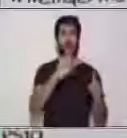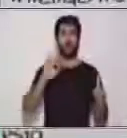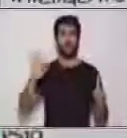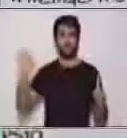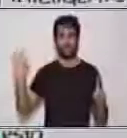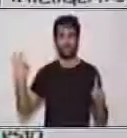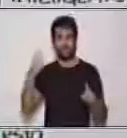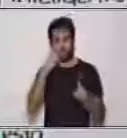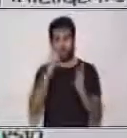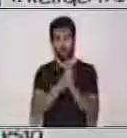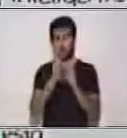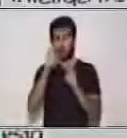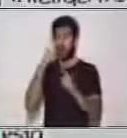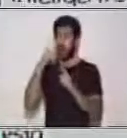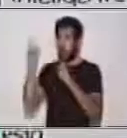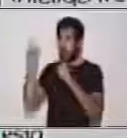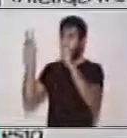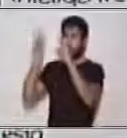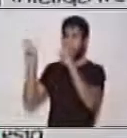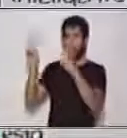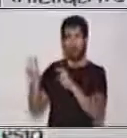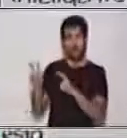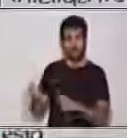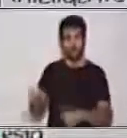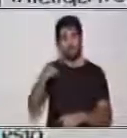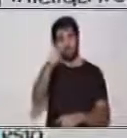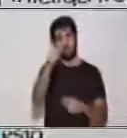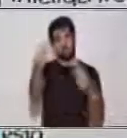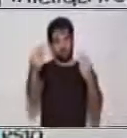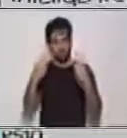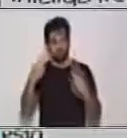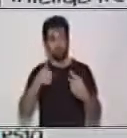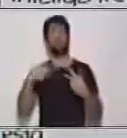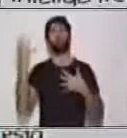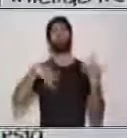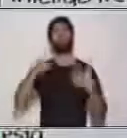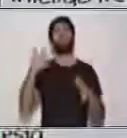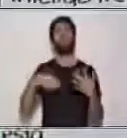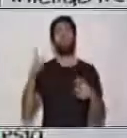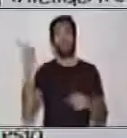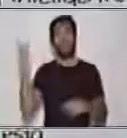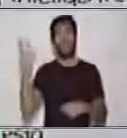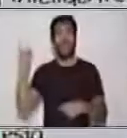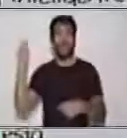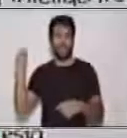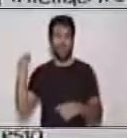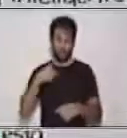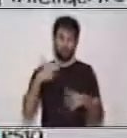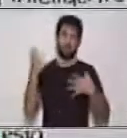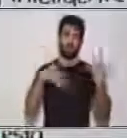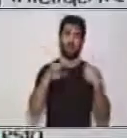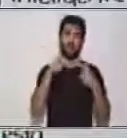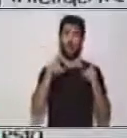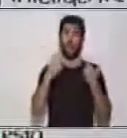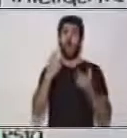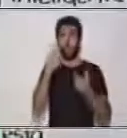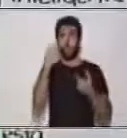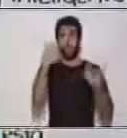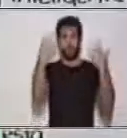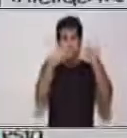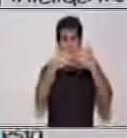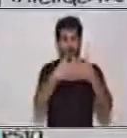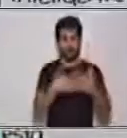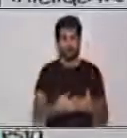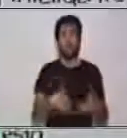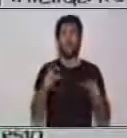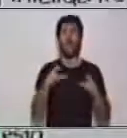que tú en casa escuches bien cómo las voy a leer y que identifiques en dónde debe de ir la concordancia y lo vamos a hacer juntos